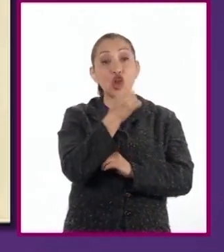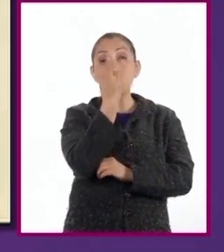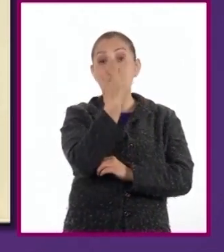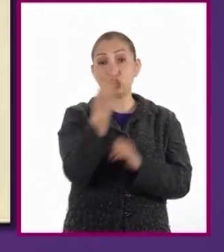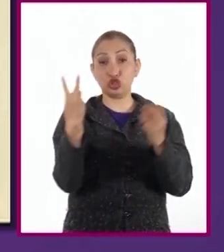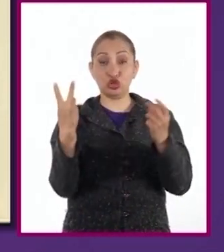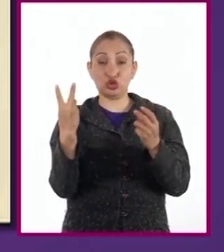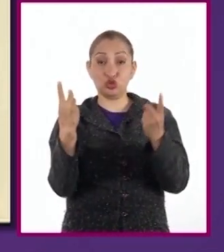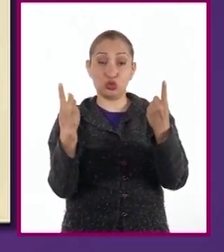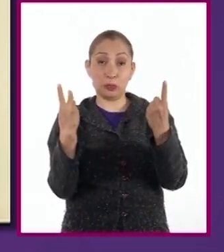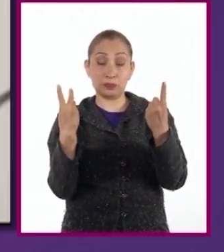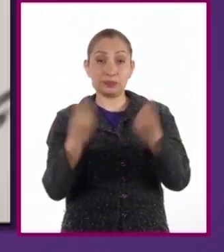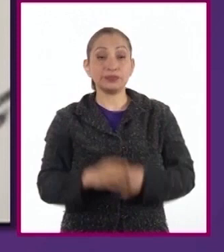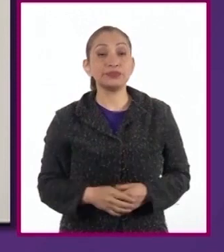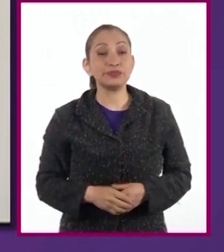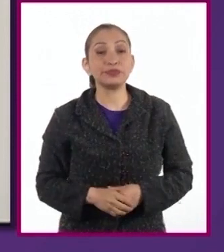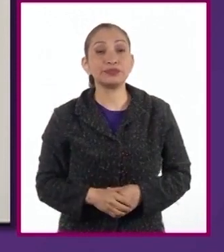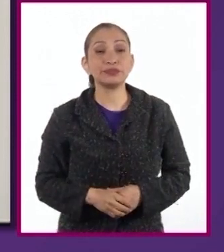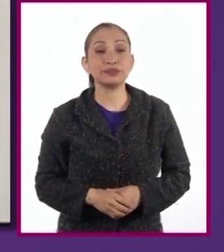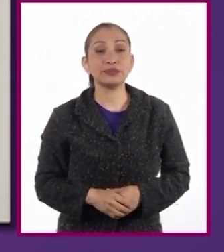2.